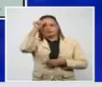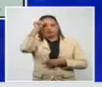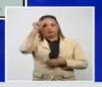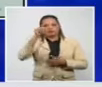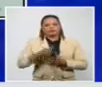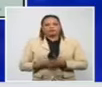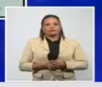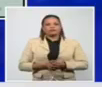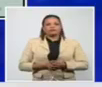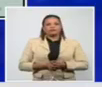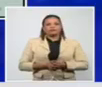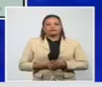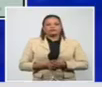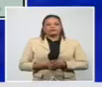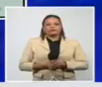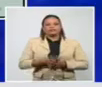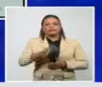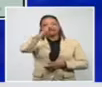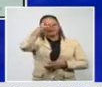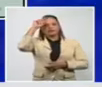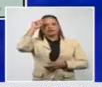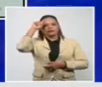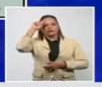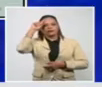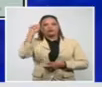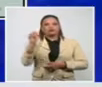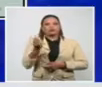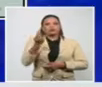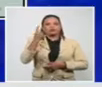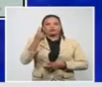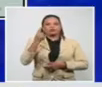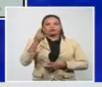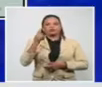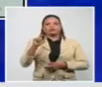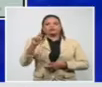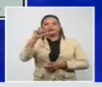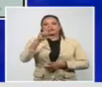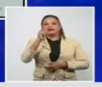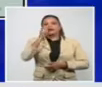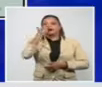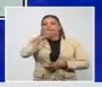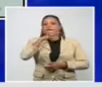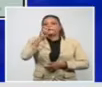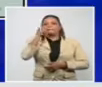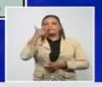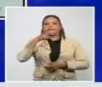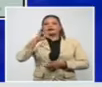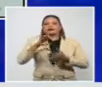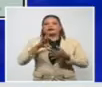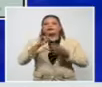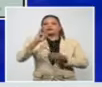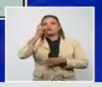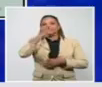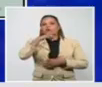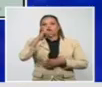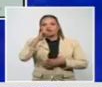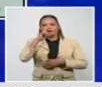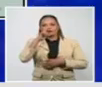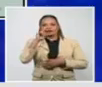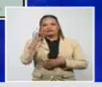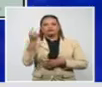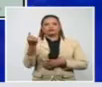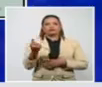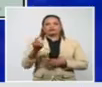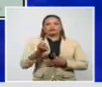Santi Espíritu confirma un caso del municipio Cabaiguán. En Las Tunas, el paciente importado